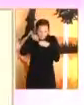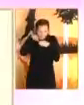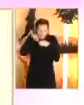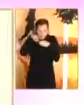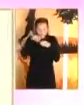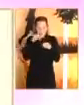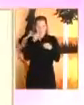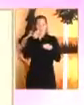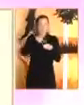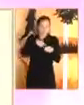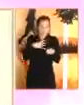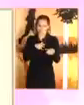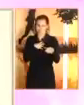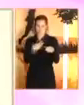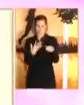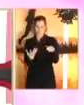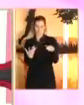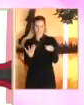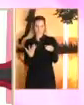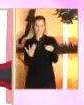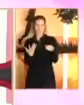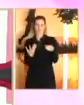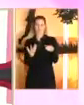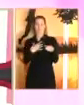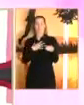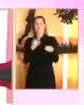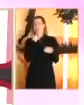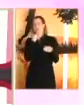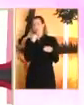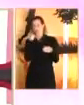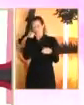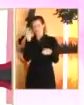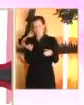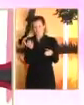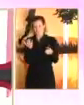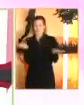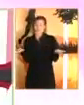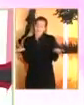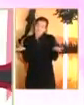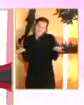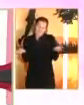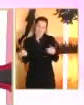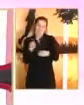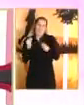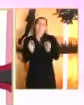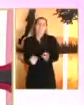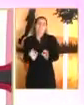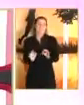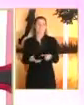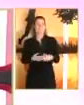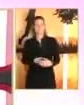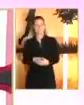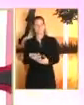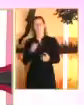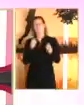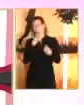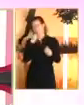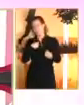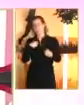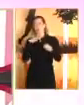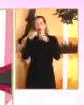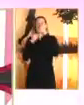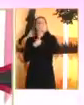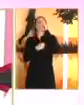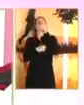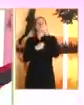puede hacer es... Eso no. Puede resultar un poco desagradable, así que... Sí, la peor. Vale, bueno, yo me enjuago. Estar